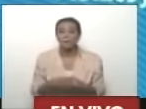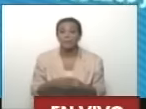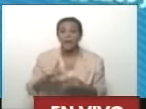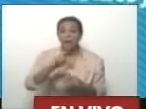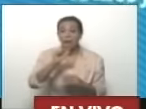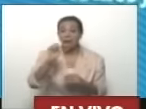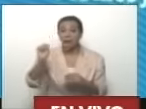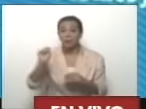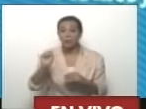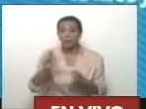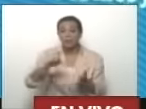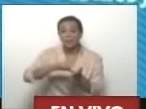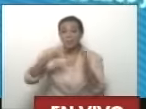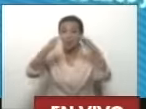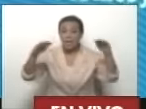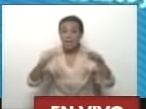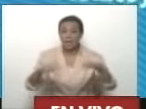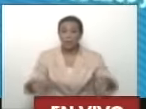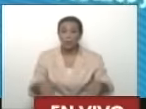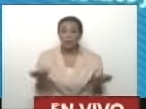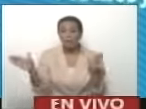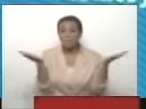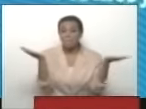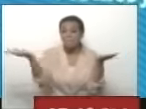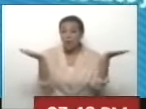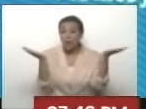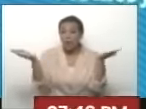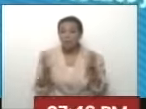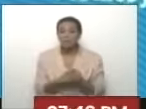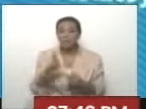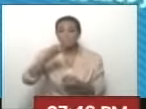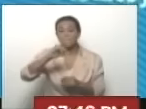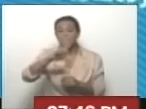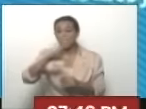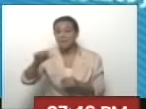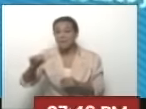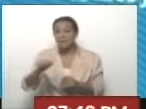Laos, Líbano, Libia, Malasia, Malvinas,